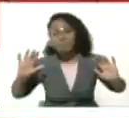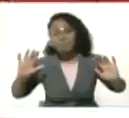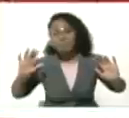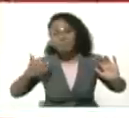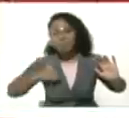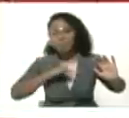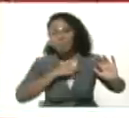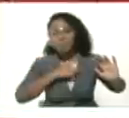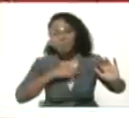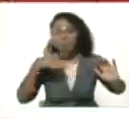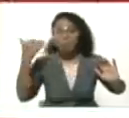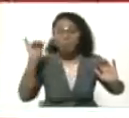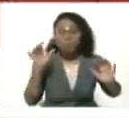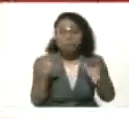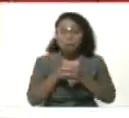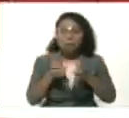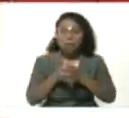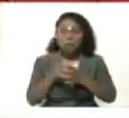nosotros somos un equipo,